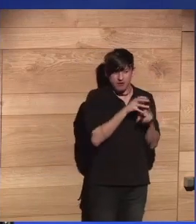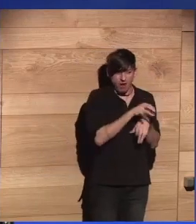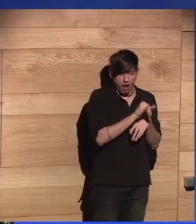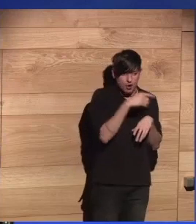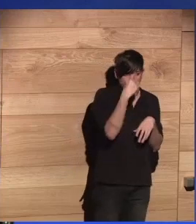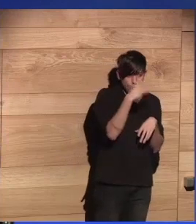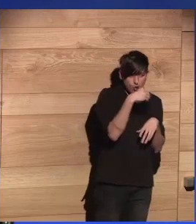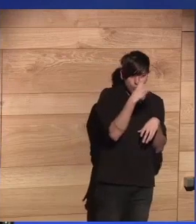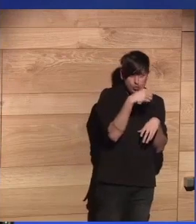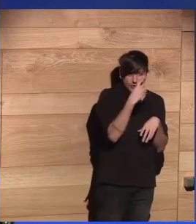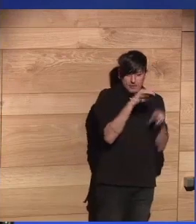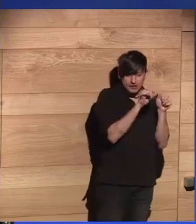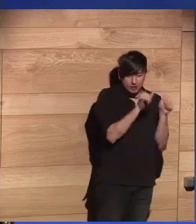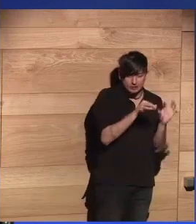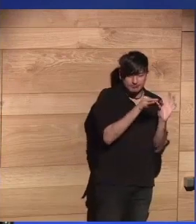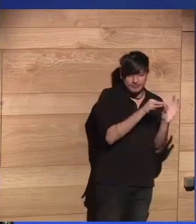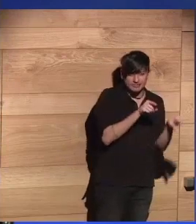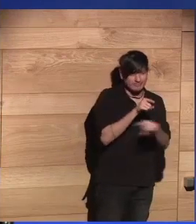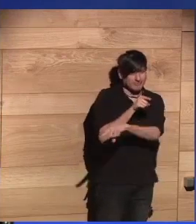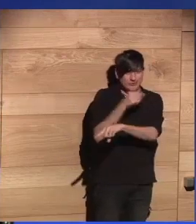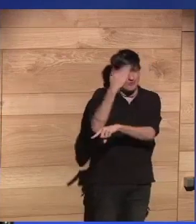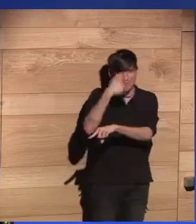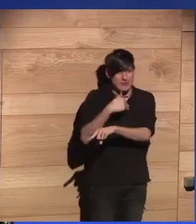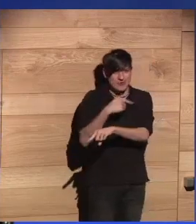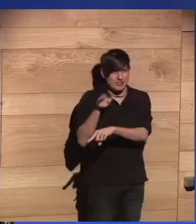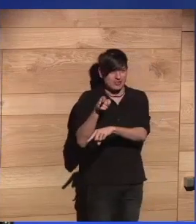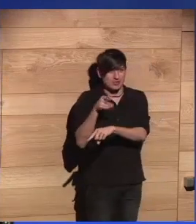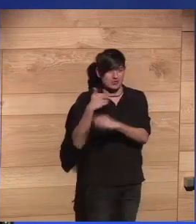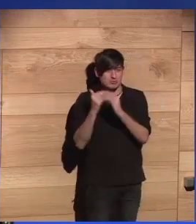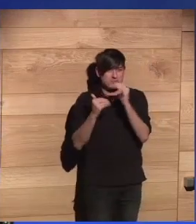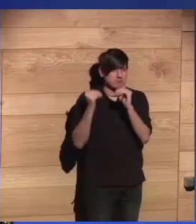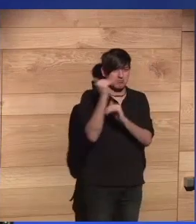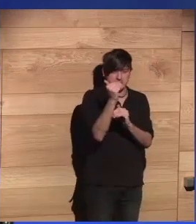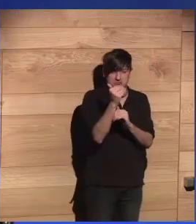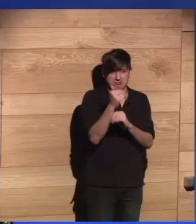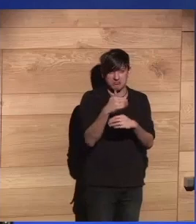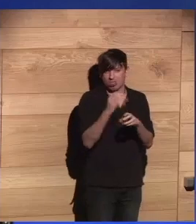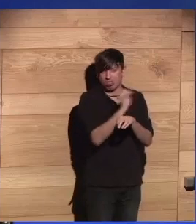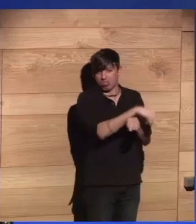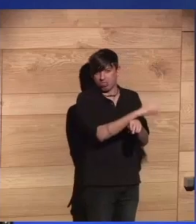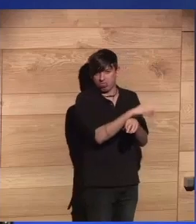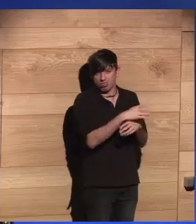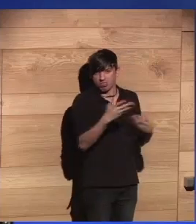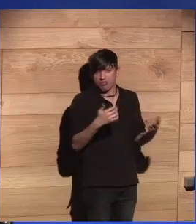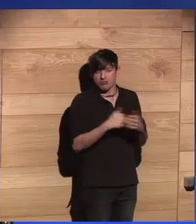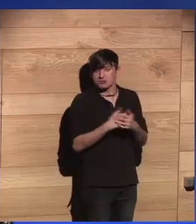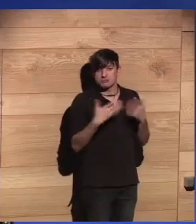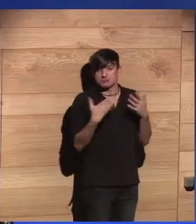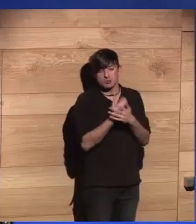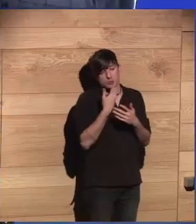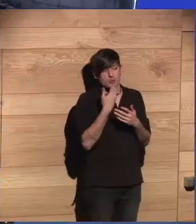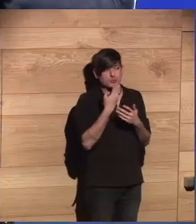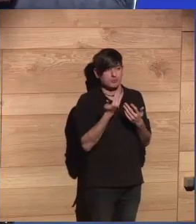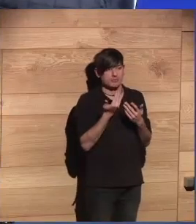coexistencia cultural con esos patrones. Ellos saltaban por encima del manierismo y de una